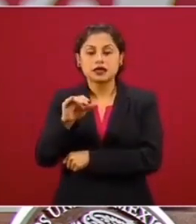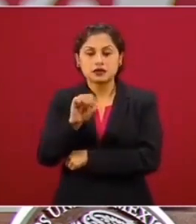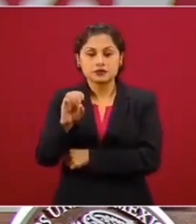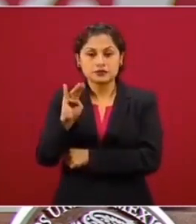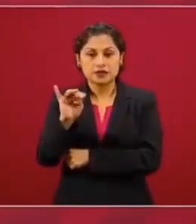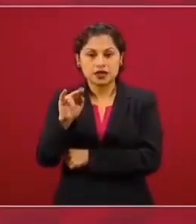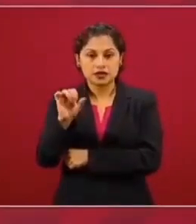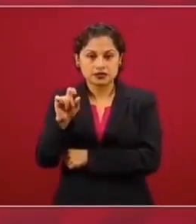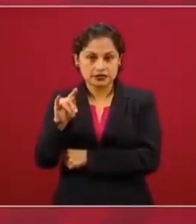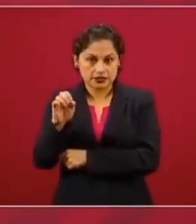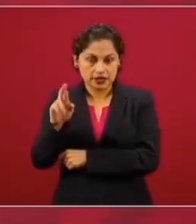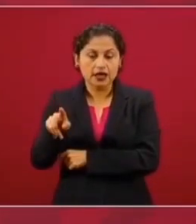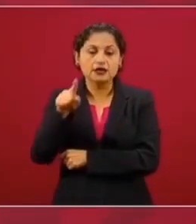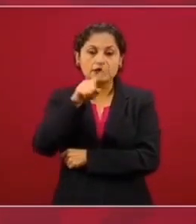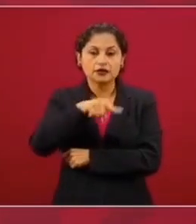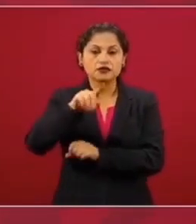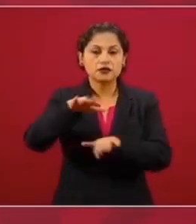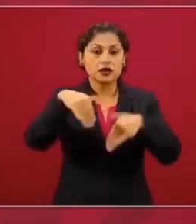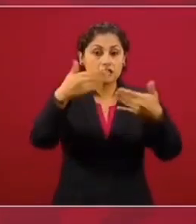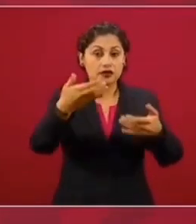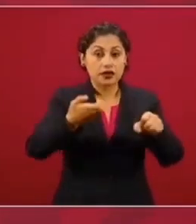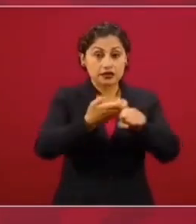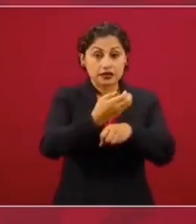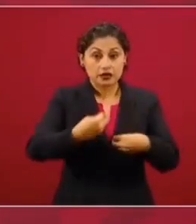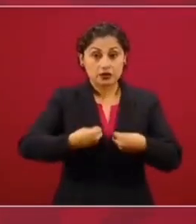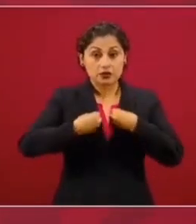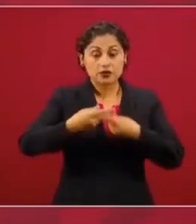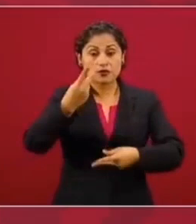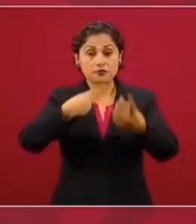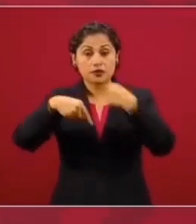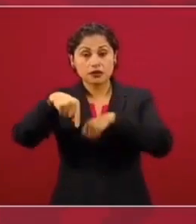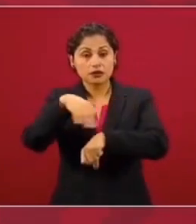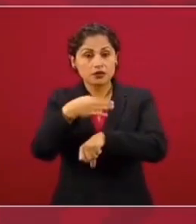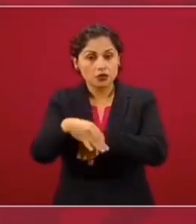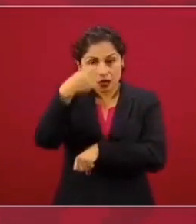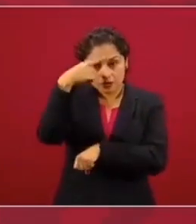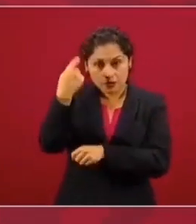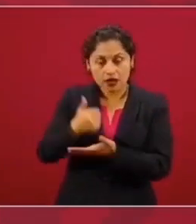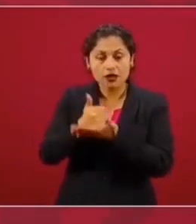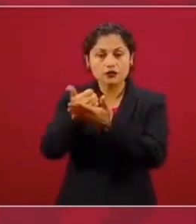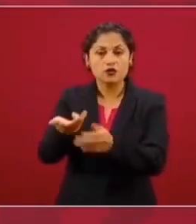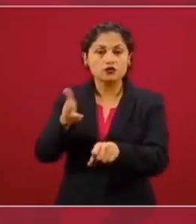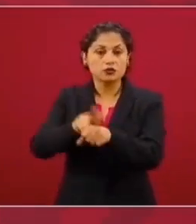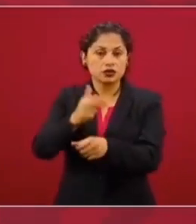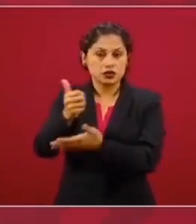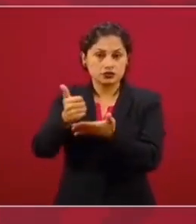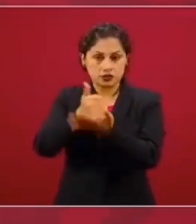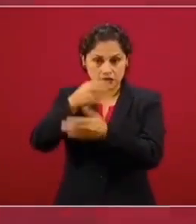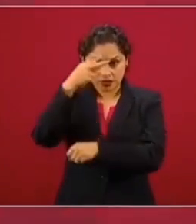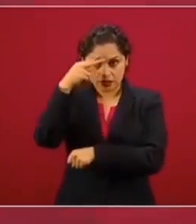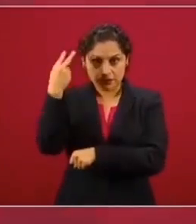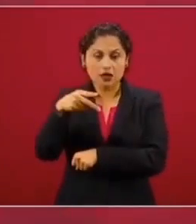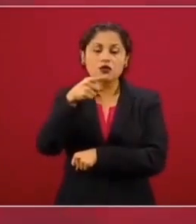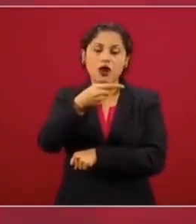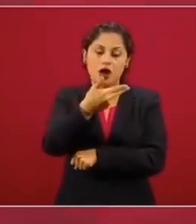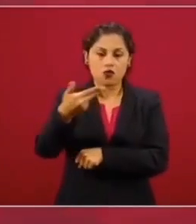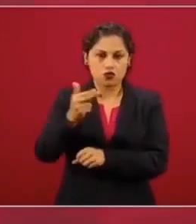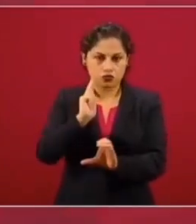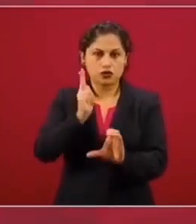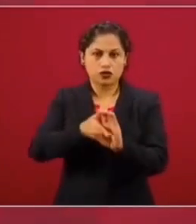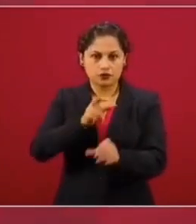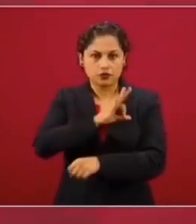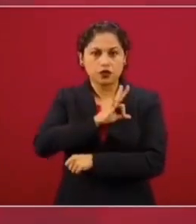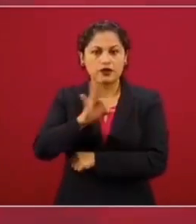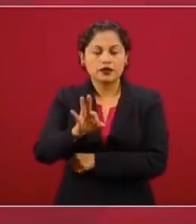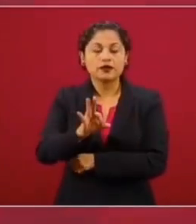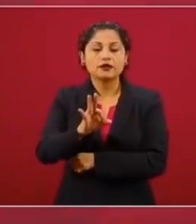ciudad entonces es solamente acercándose es algo que estamos abriendo para todos los que lo necesitan vamos a ir por por